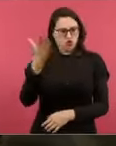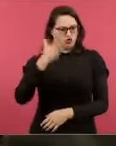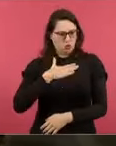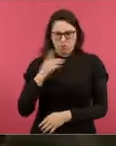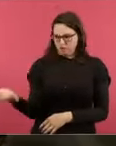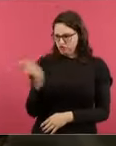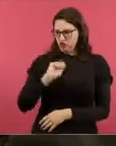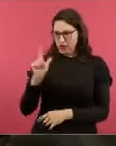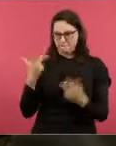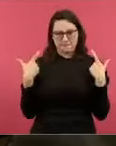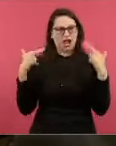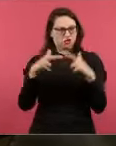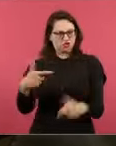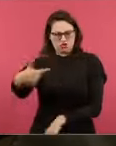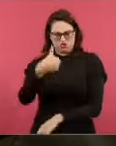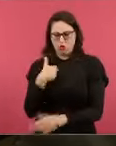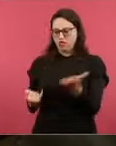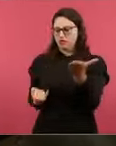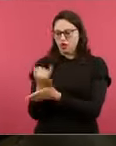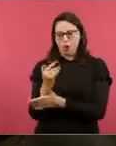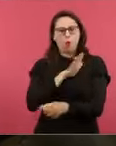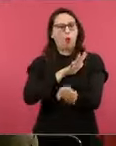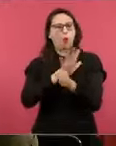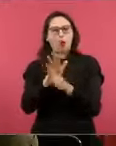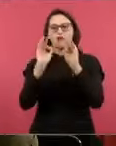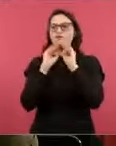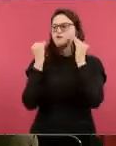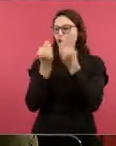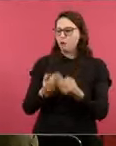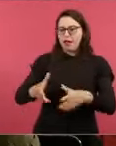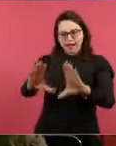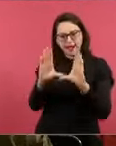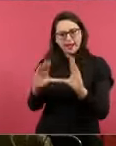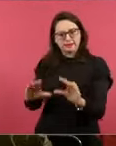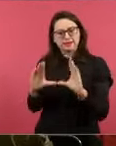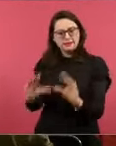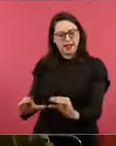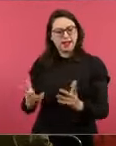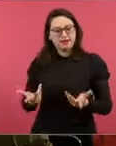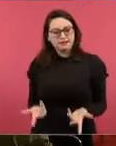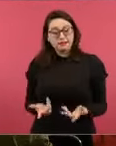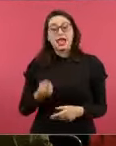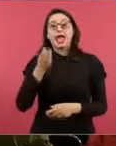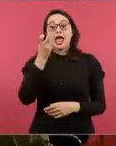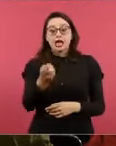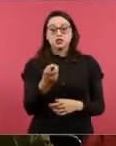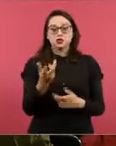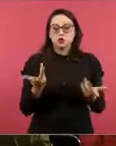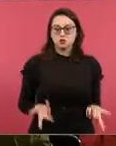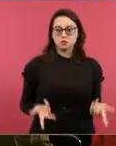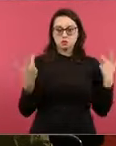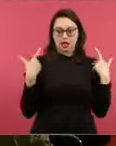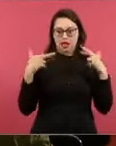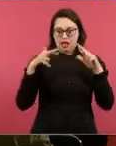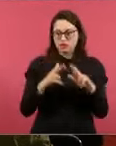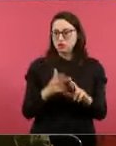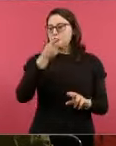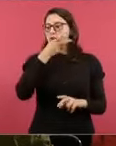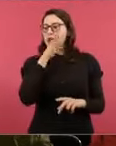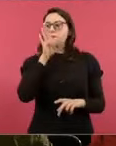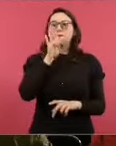familia, ustedes que están ahí viéndonos, con los mismos estudiantes que son el centro de nuestro quehacer, en donde